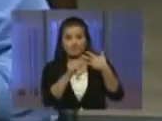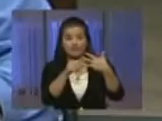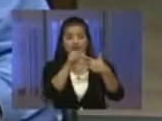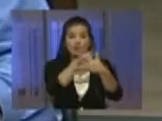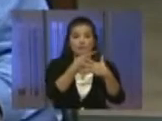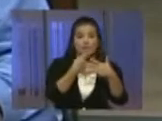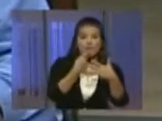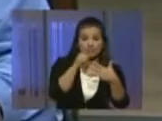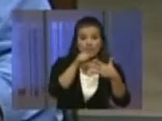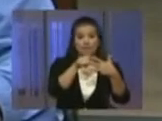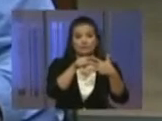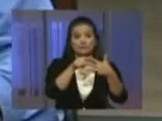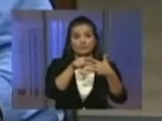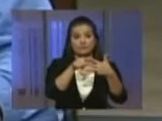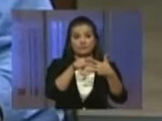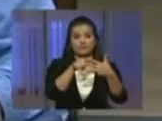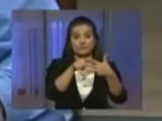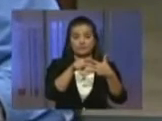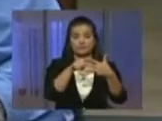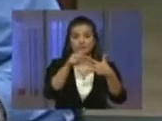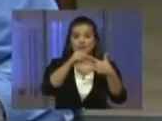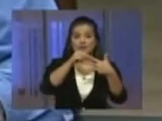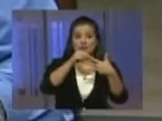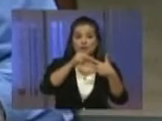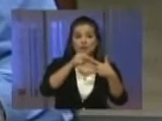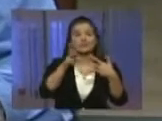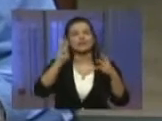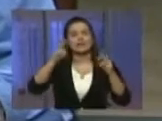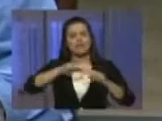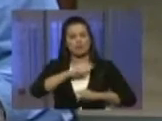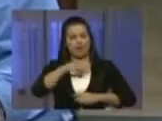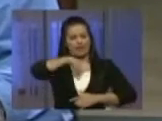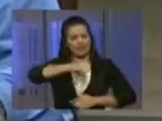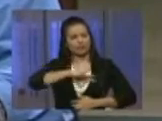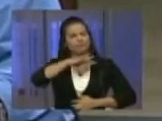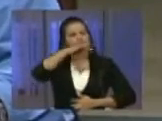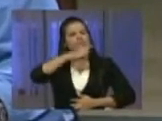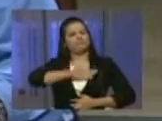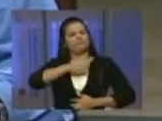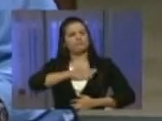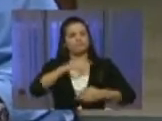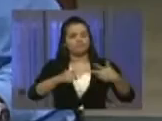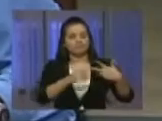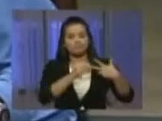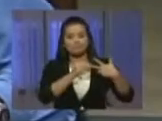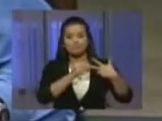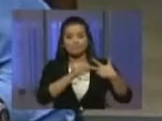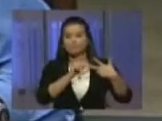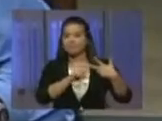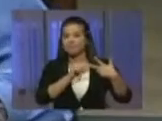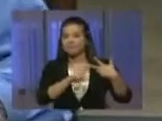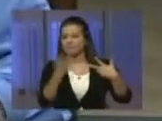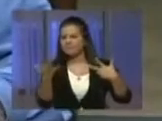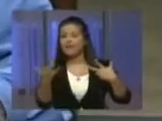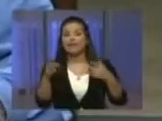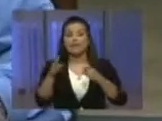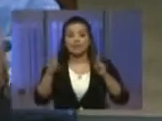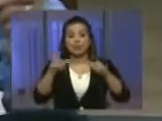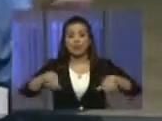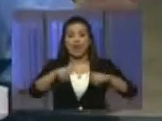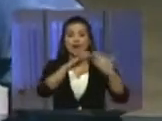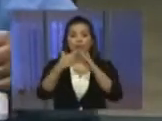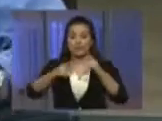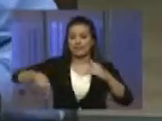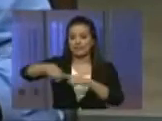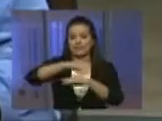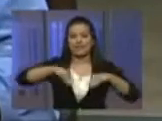política verdad la dimensión moral espiritual la dimensión territorial